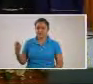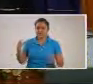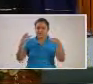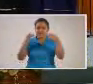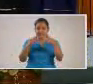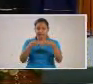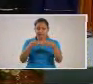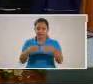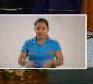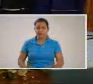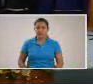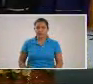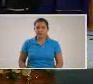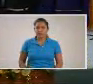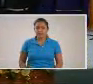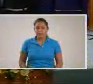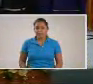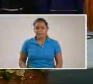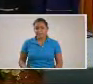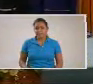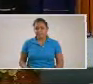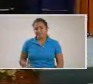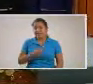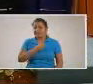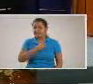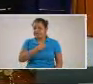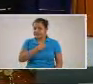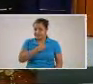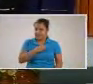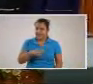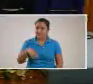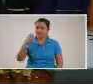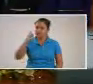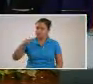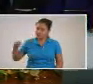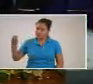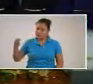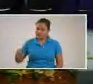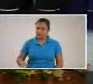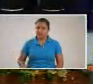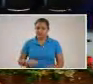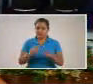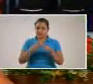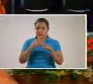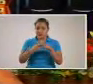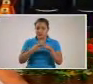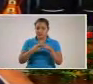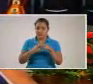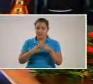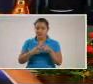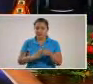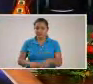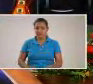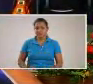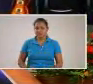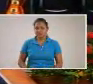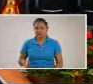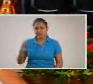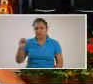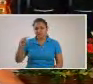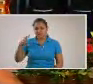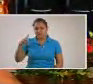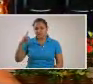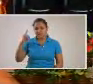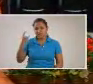grupos pro occidente, y es lo que le llamaron el Euromaidán, las protestas que se dieron en